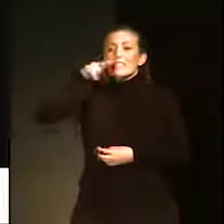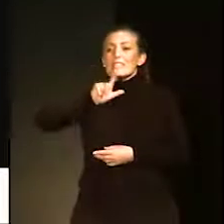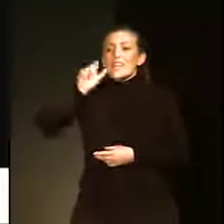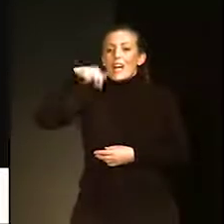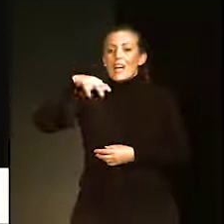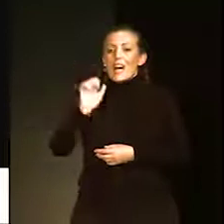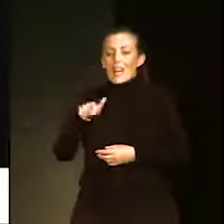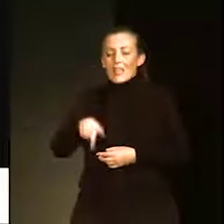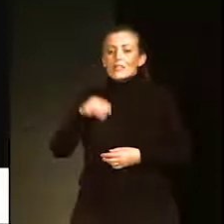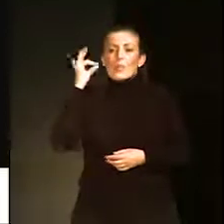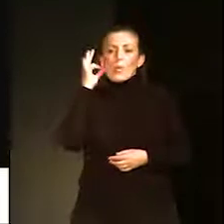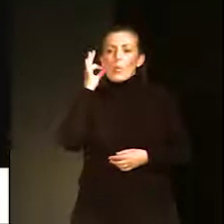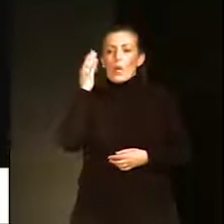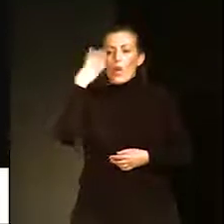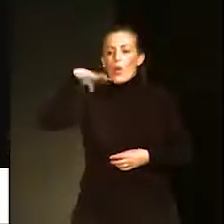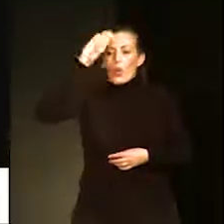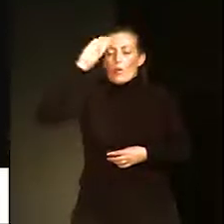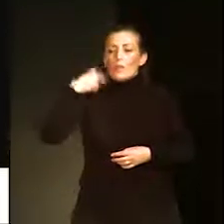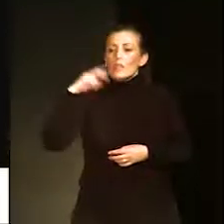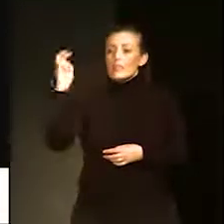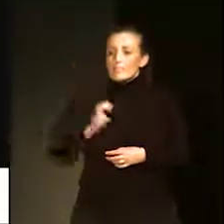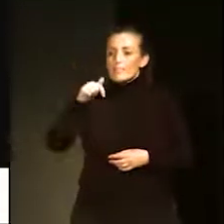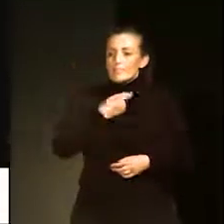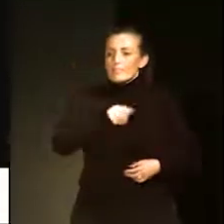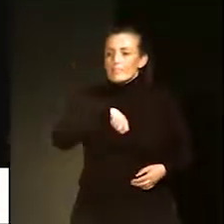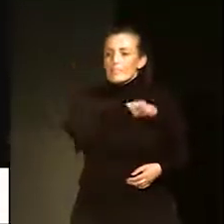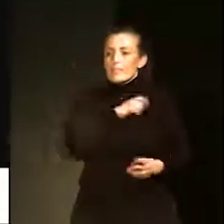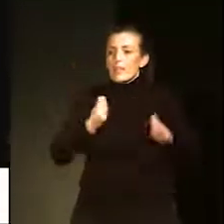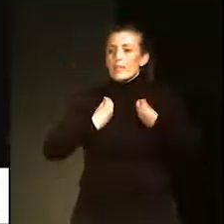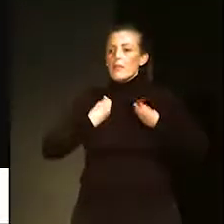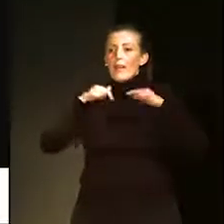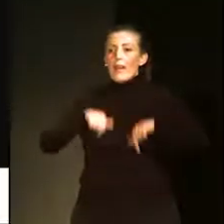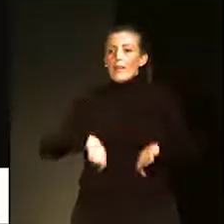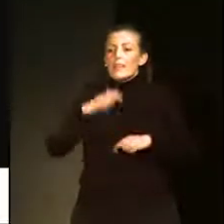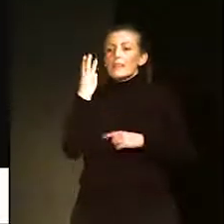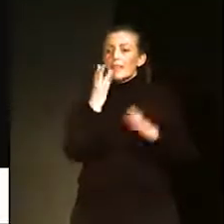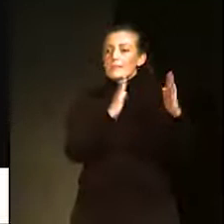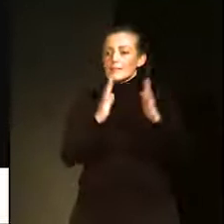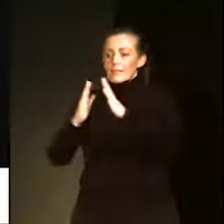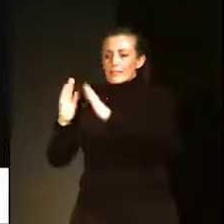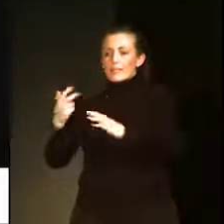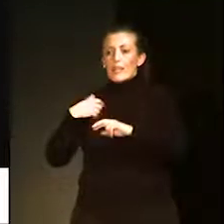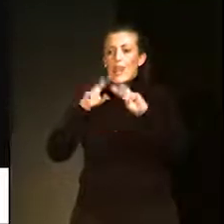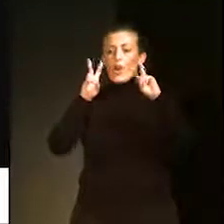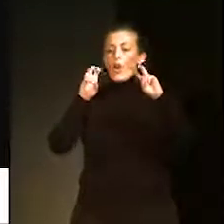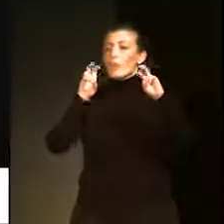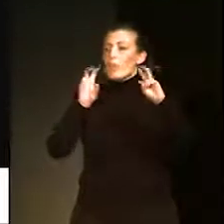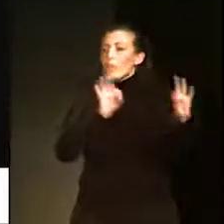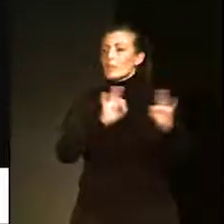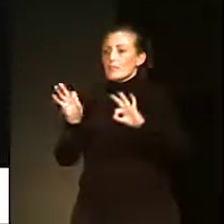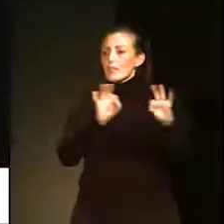de origen cubano, afincada en España, que tiene previsto hacer 3 pases para profesionales de su nuevo